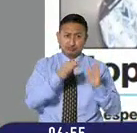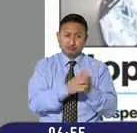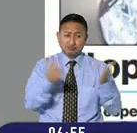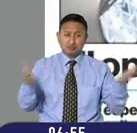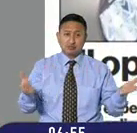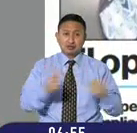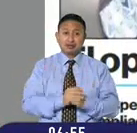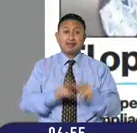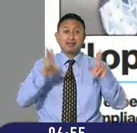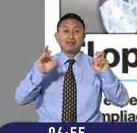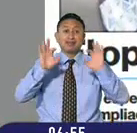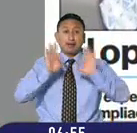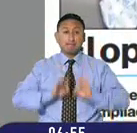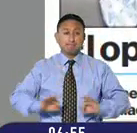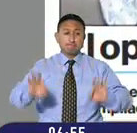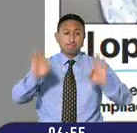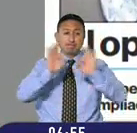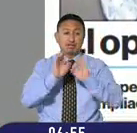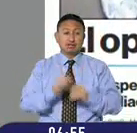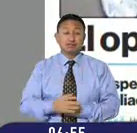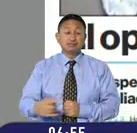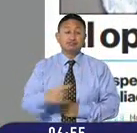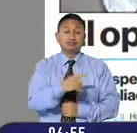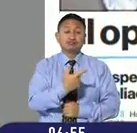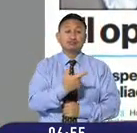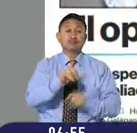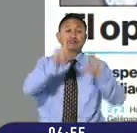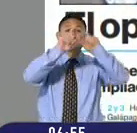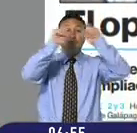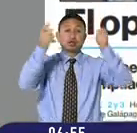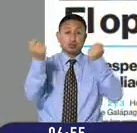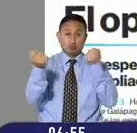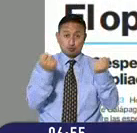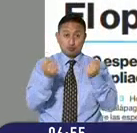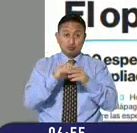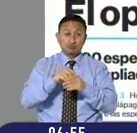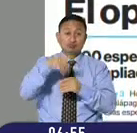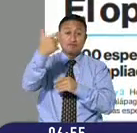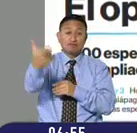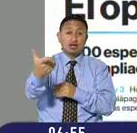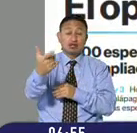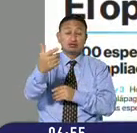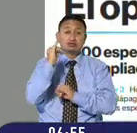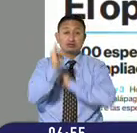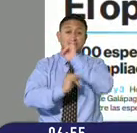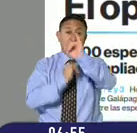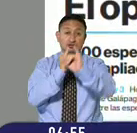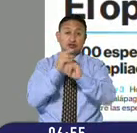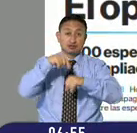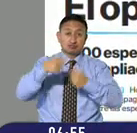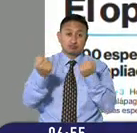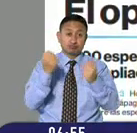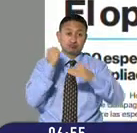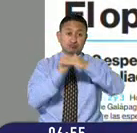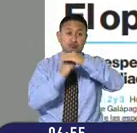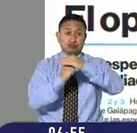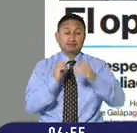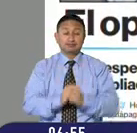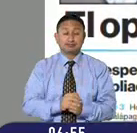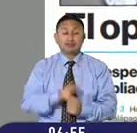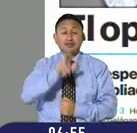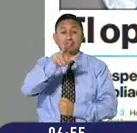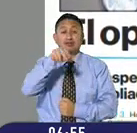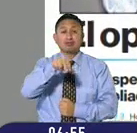Comercio. Título, el más importante, el operador vendrá de afuera. Esto habla del metro de Quito. 3.500 especies